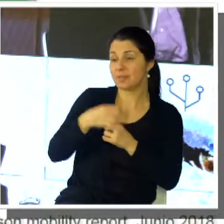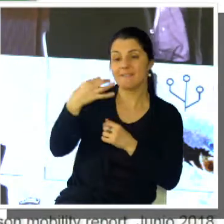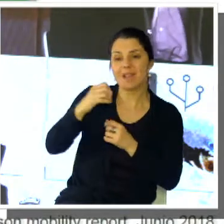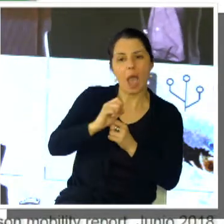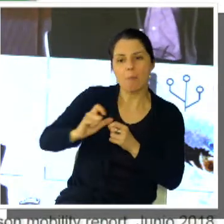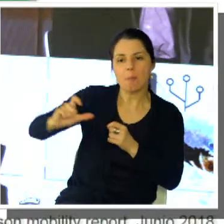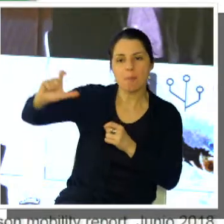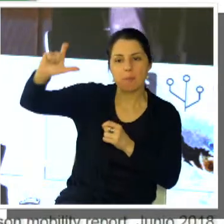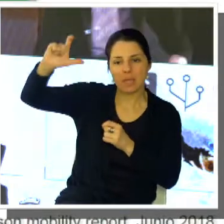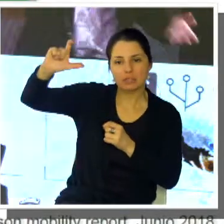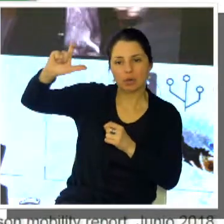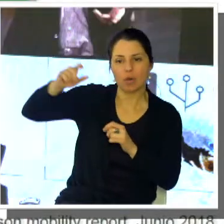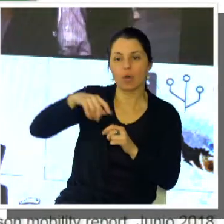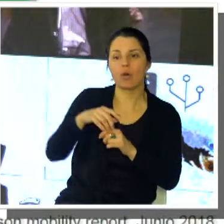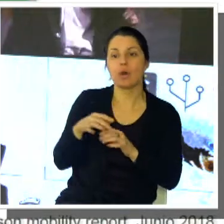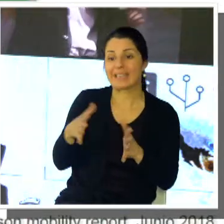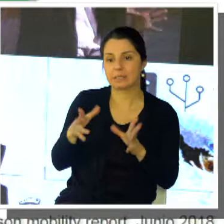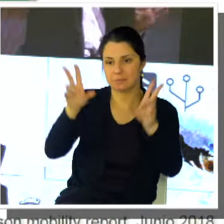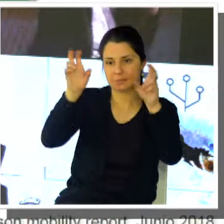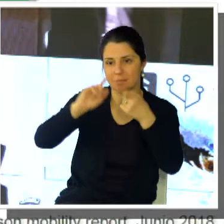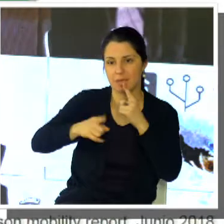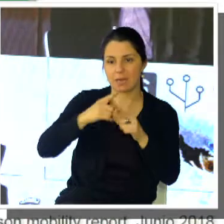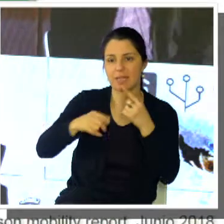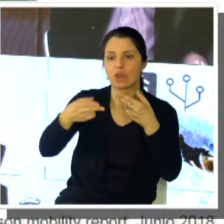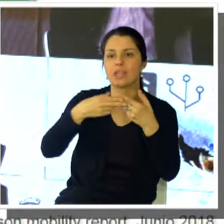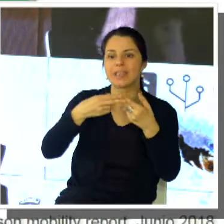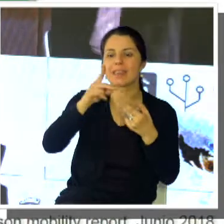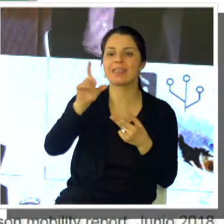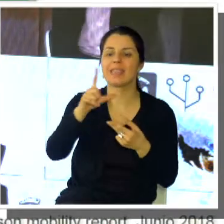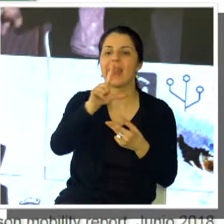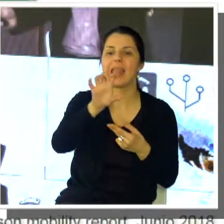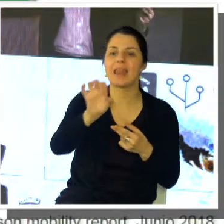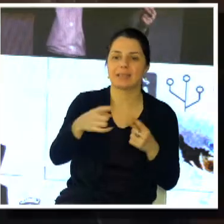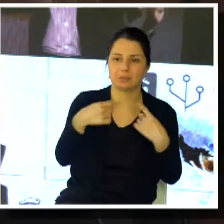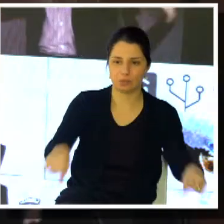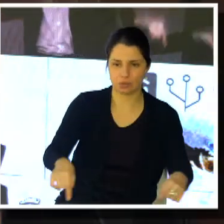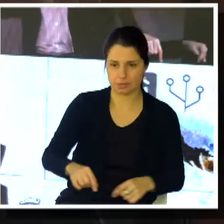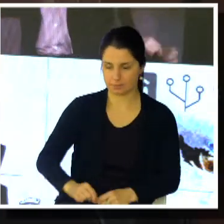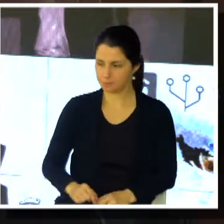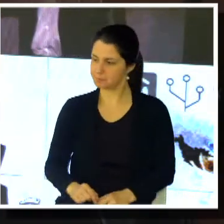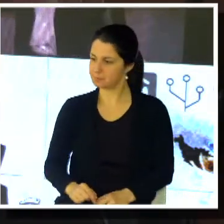aumento de cantidad de dispositivos se va a dar en lo que tiene que ver con el Internet de las cosas.